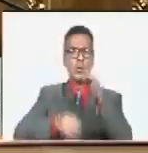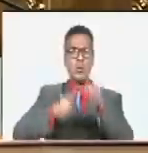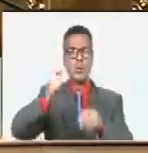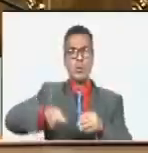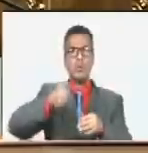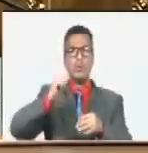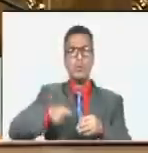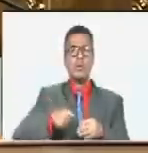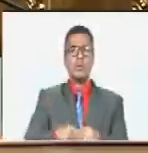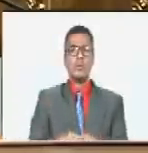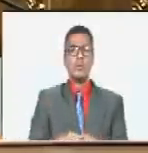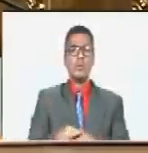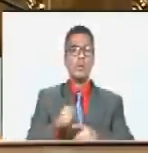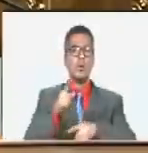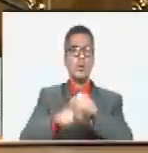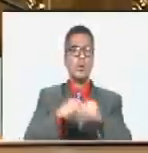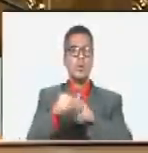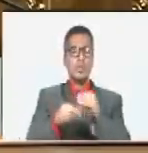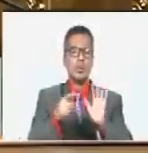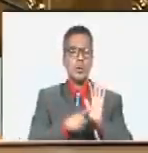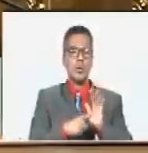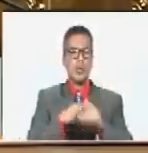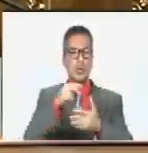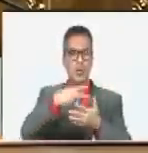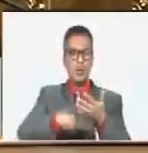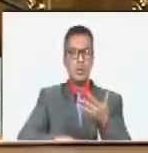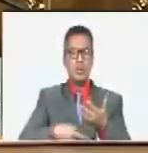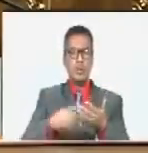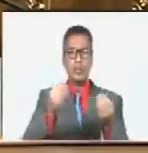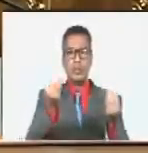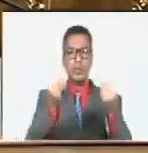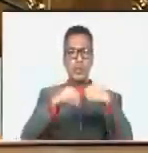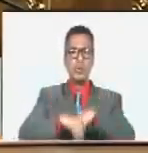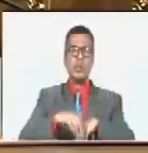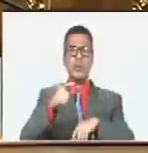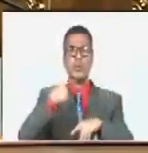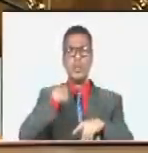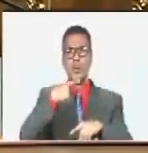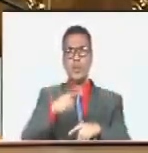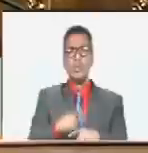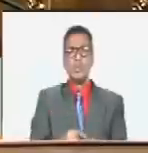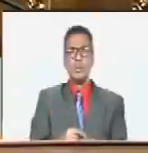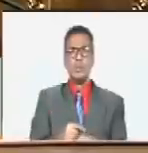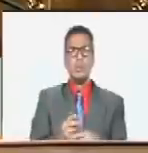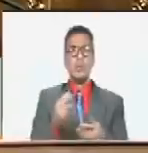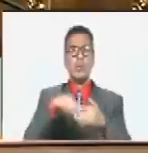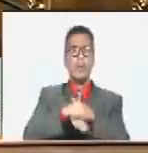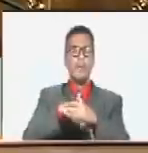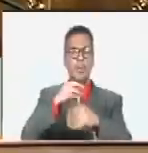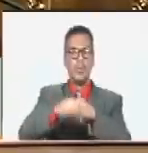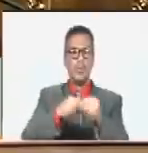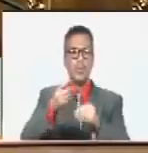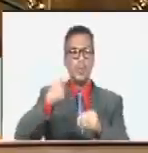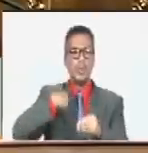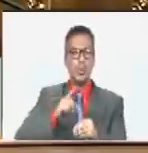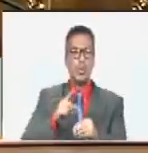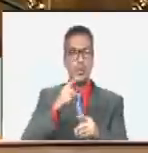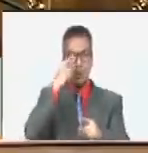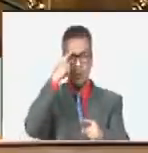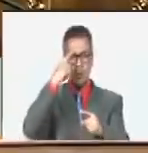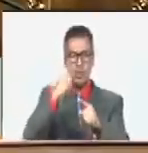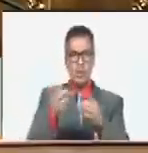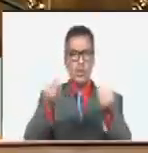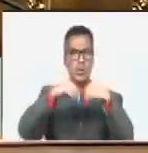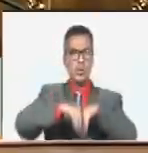medio de resolución de la mencionada controversia, dado que excluye la naturaleza y objeto de acuerdo de Ginebra